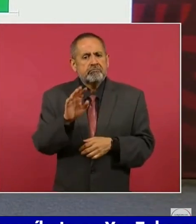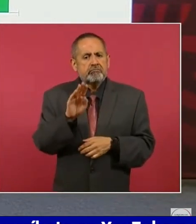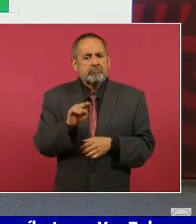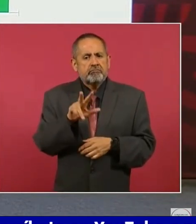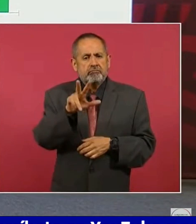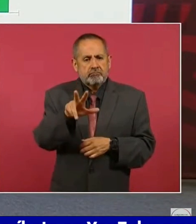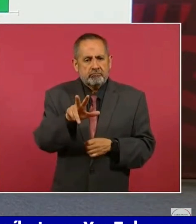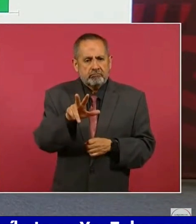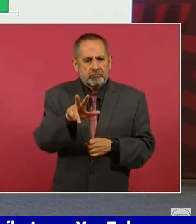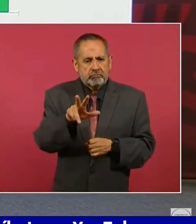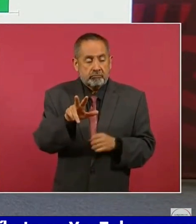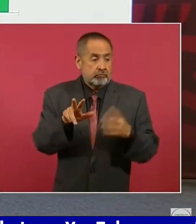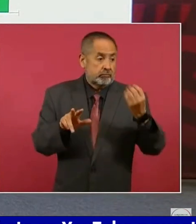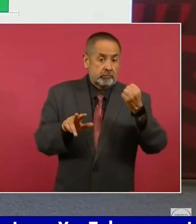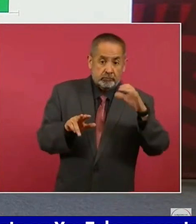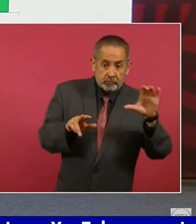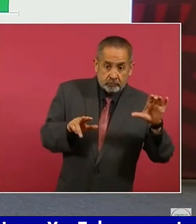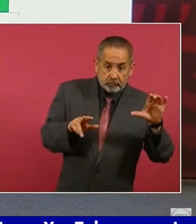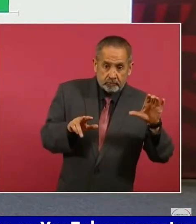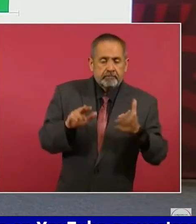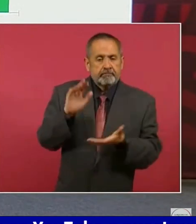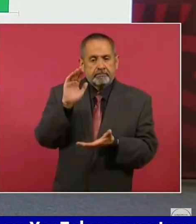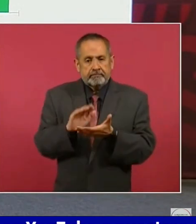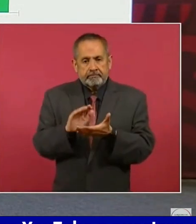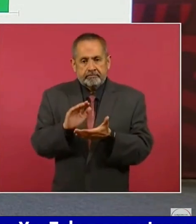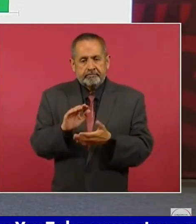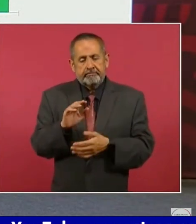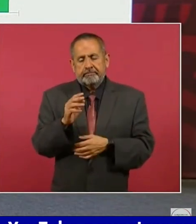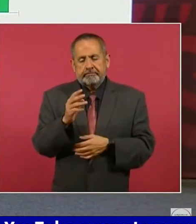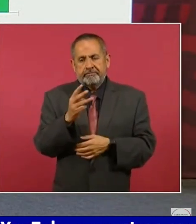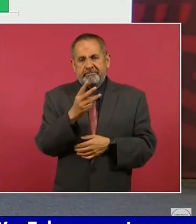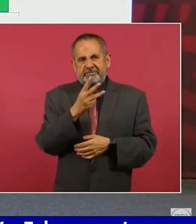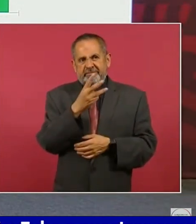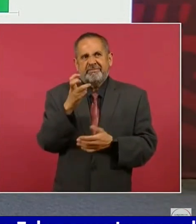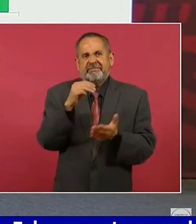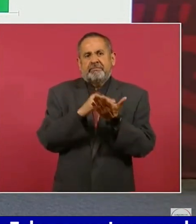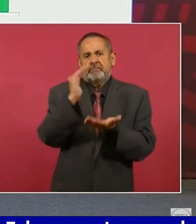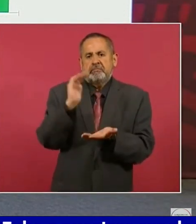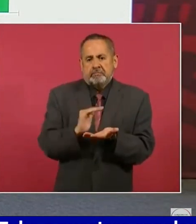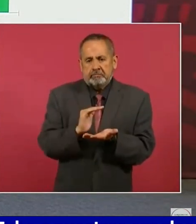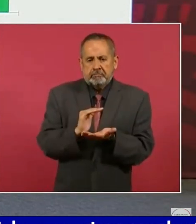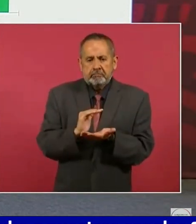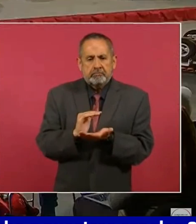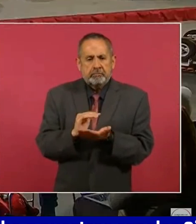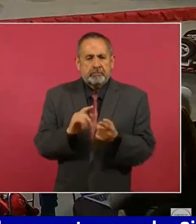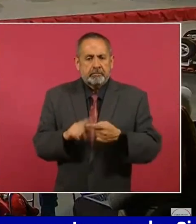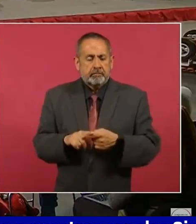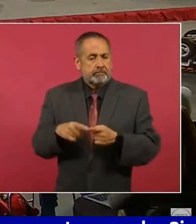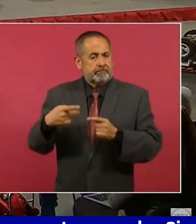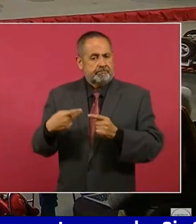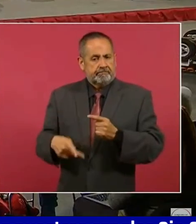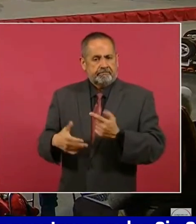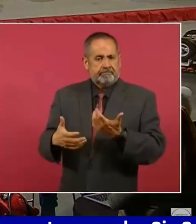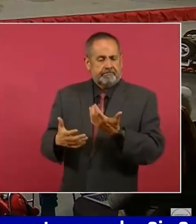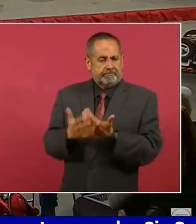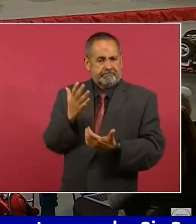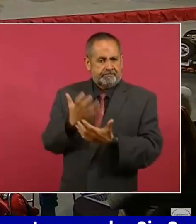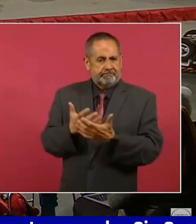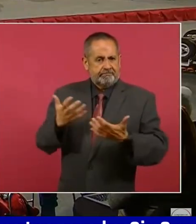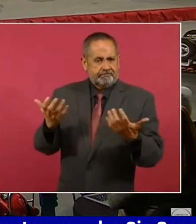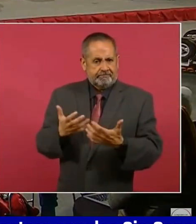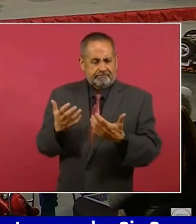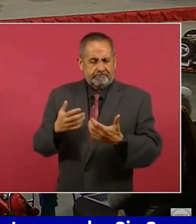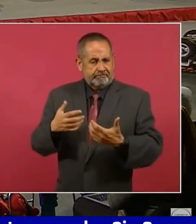de 900 a menos de 600, más de 300 mil barriles. El SNR sube